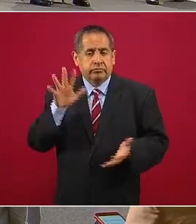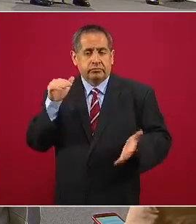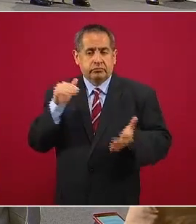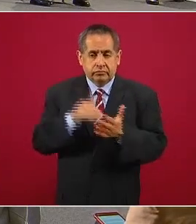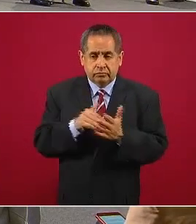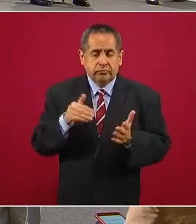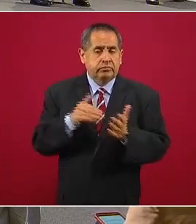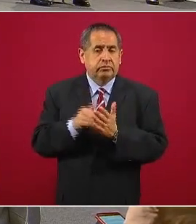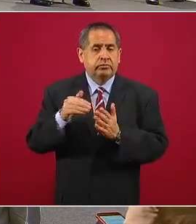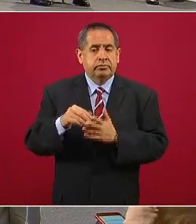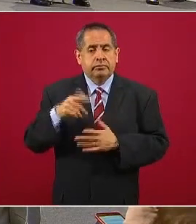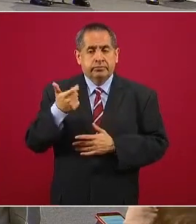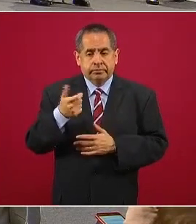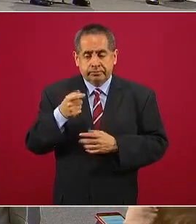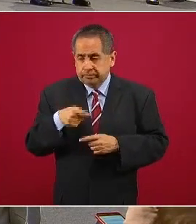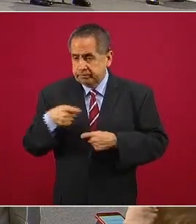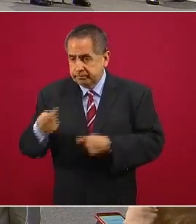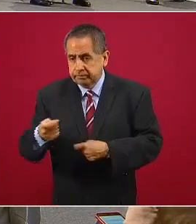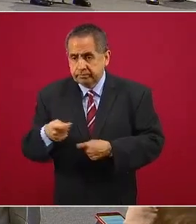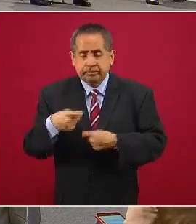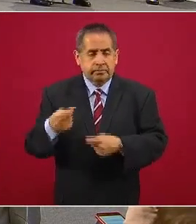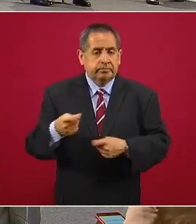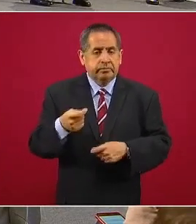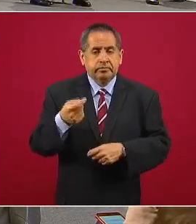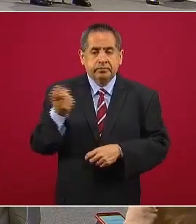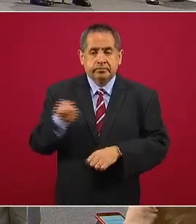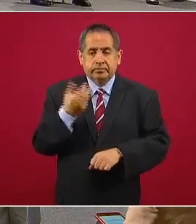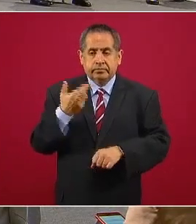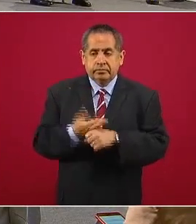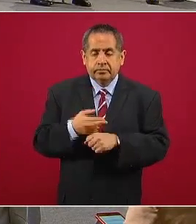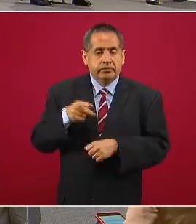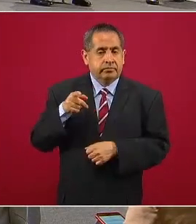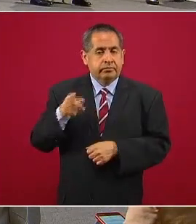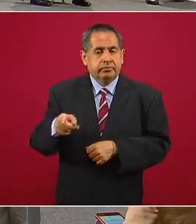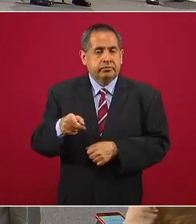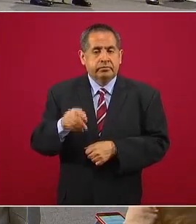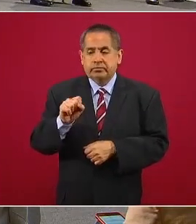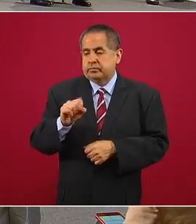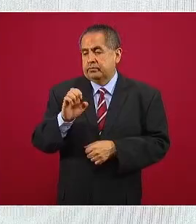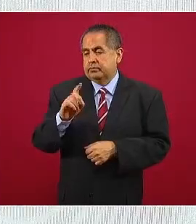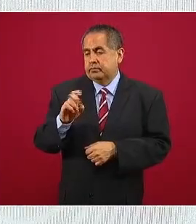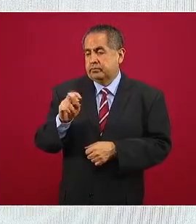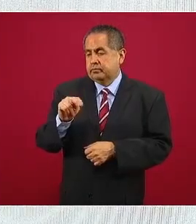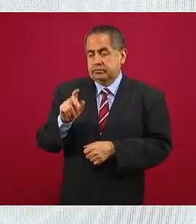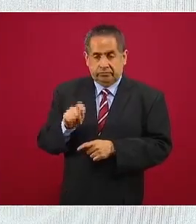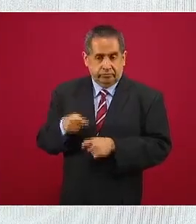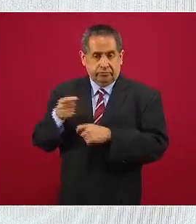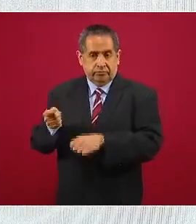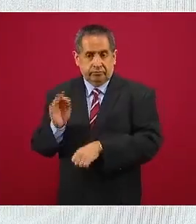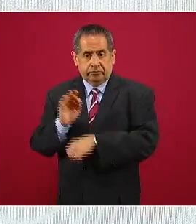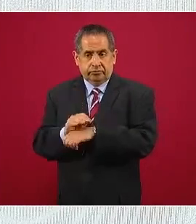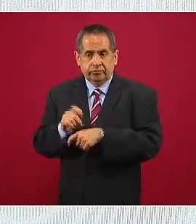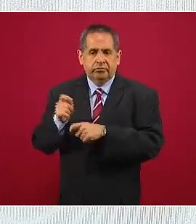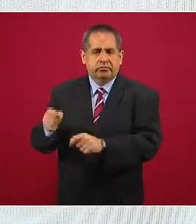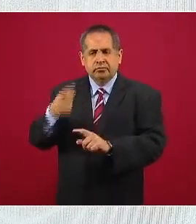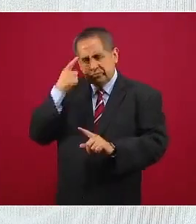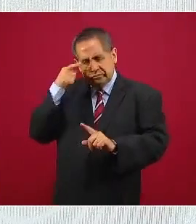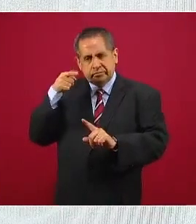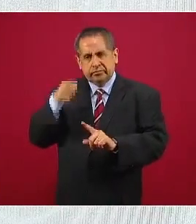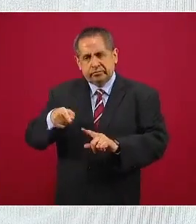5,000 millones de pesos a la Secretaría de la Defensa, con este